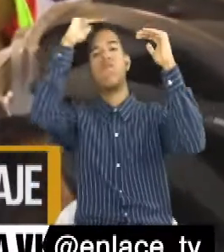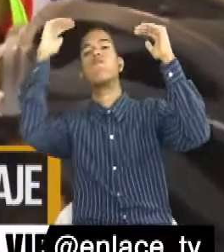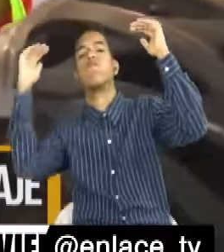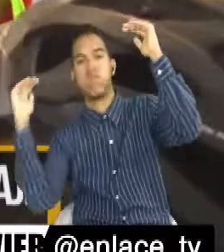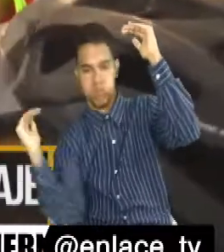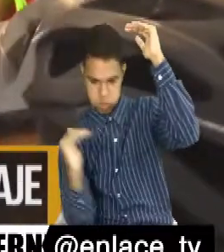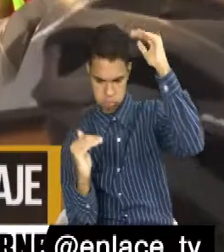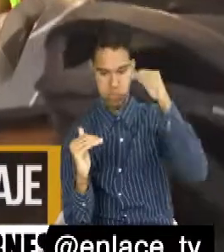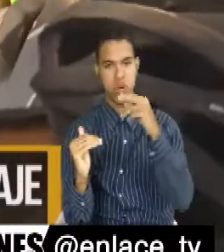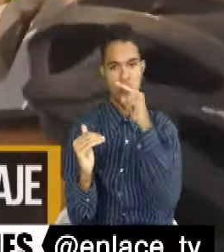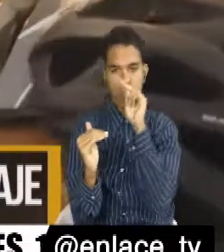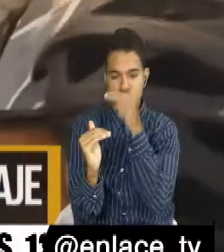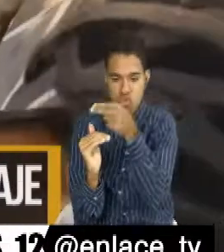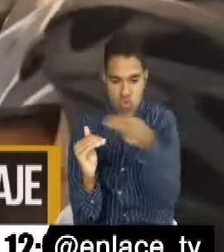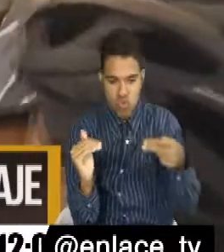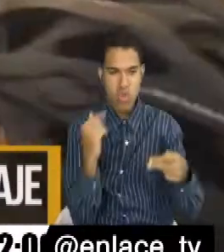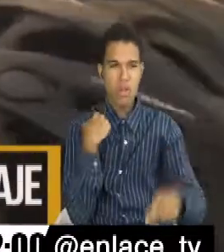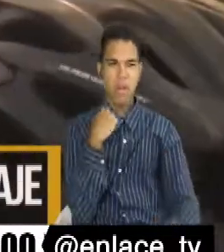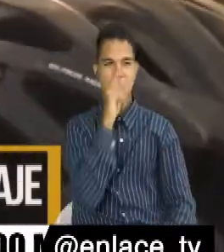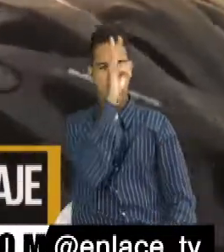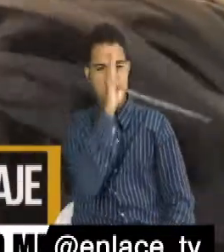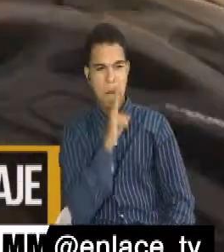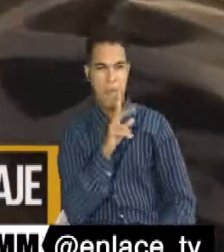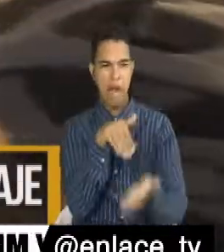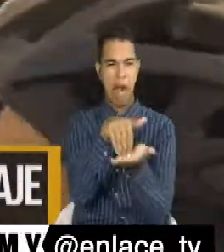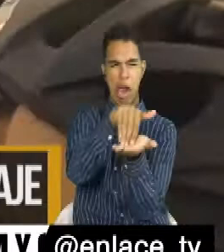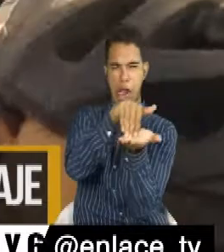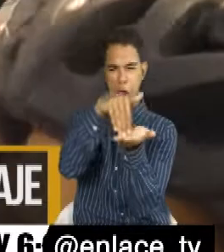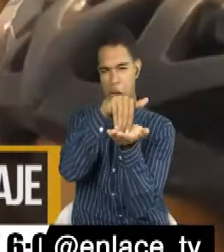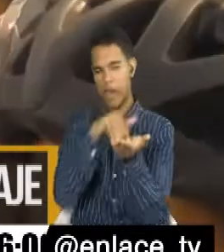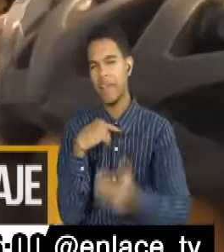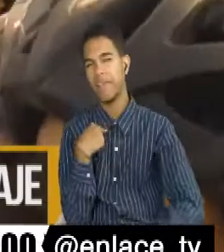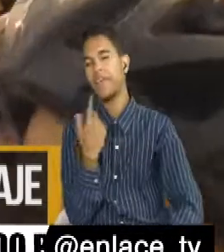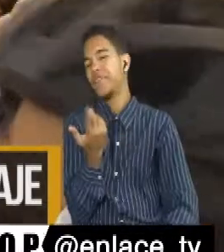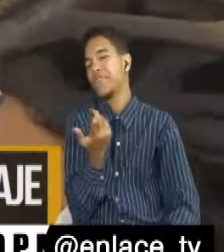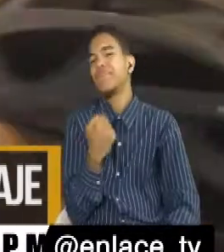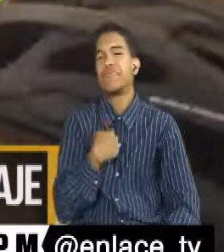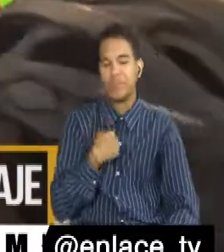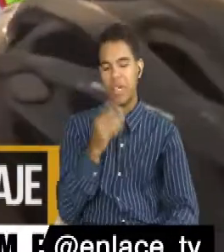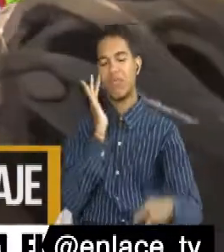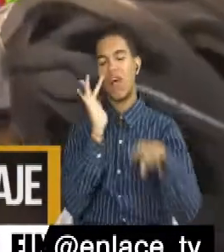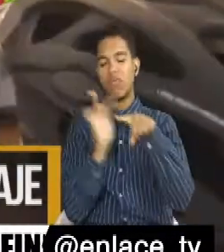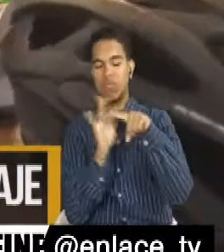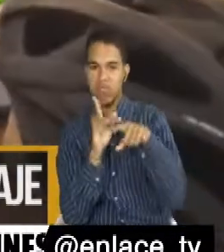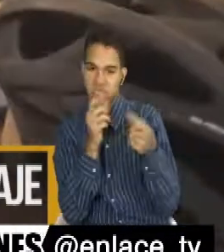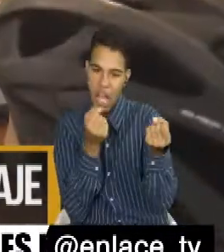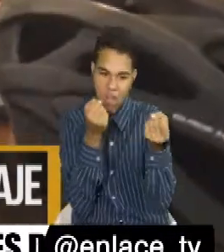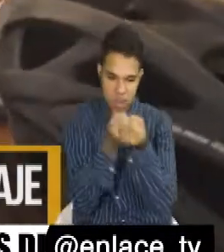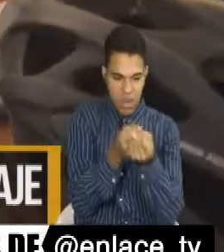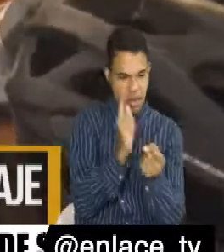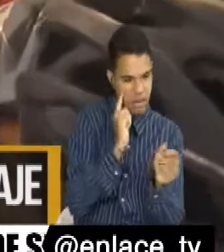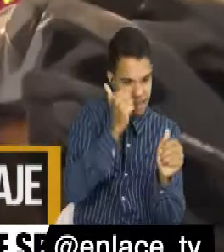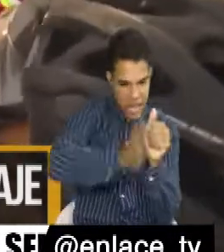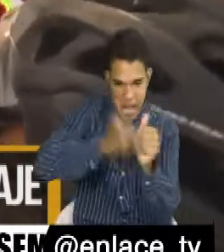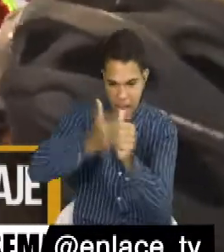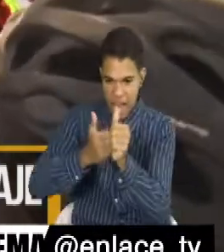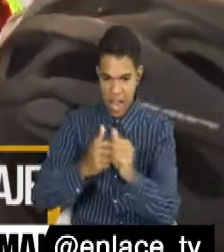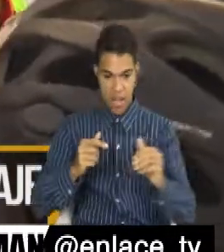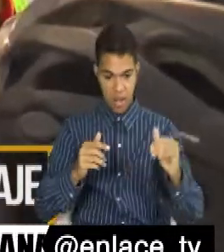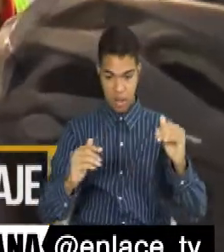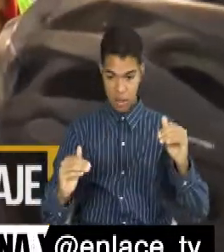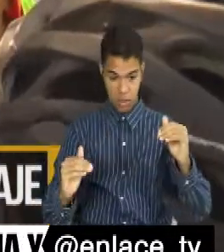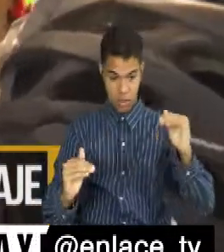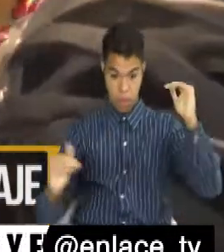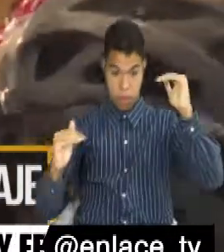me parece que había unas falencias, entonces tenía uno que bregar a mirar qué falencias tenía cada niño para que cuando llegue ya a grupos